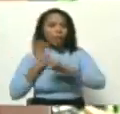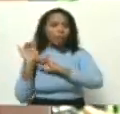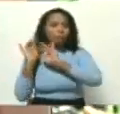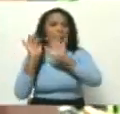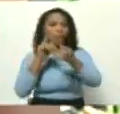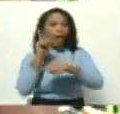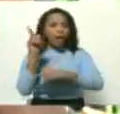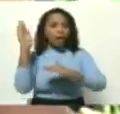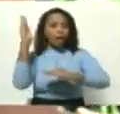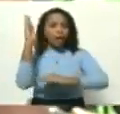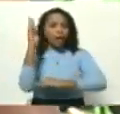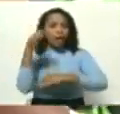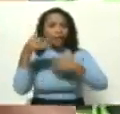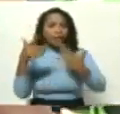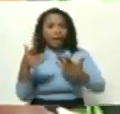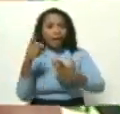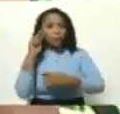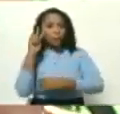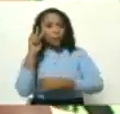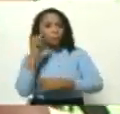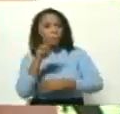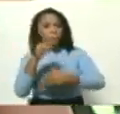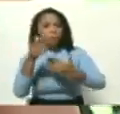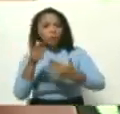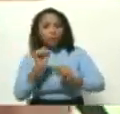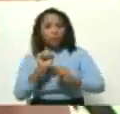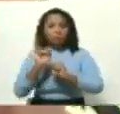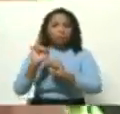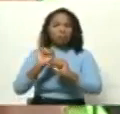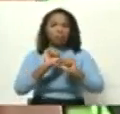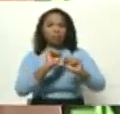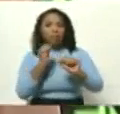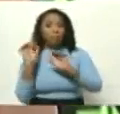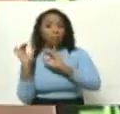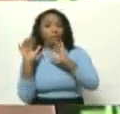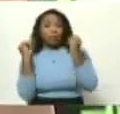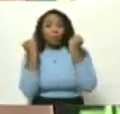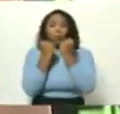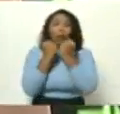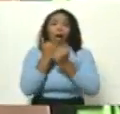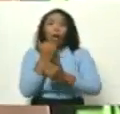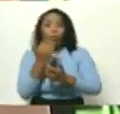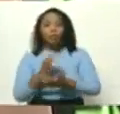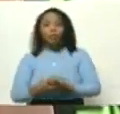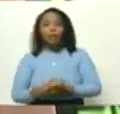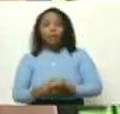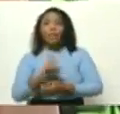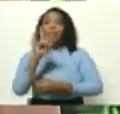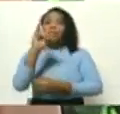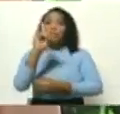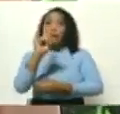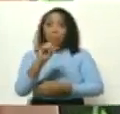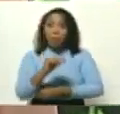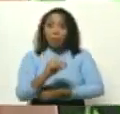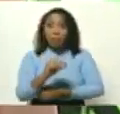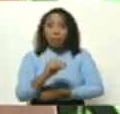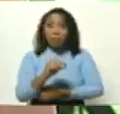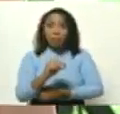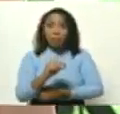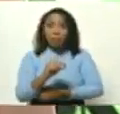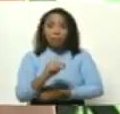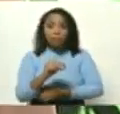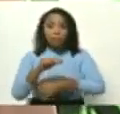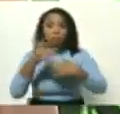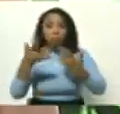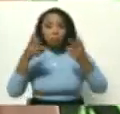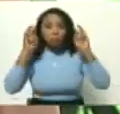este templo desde el punto de vista de evitar tanta aglomeración? Y también con respecto a lo que tiene que